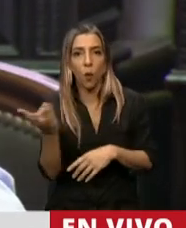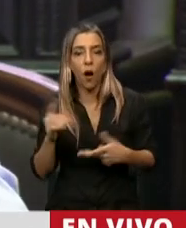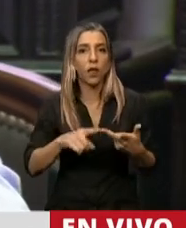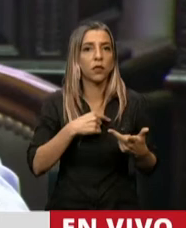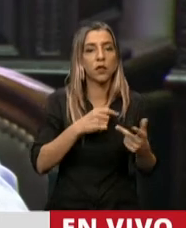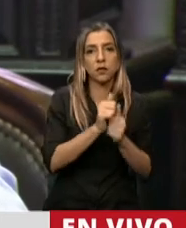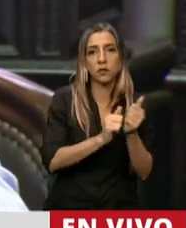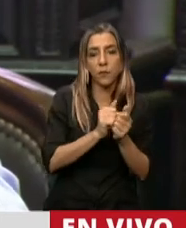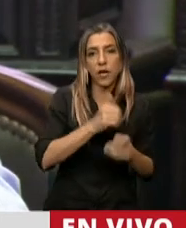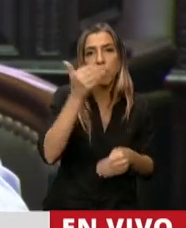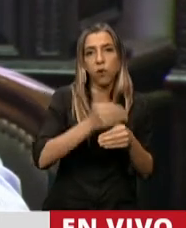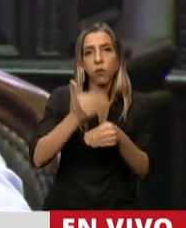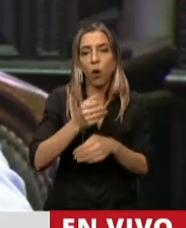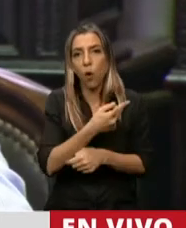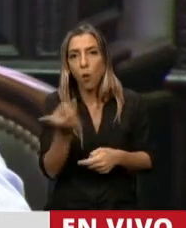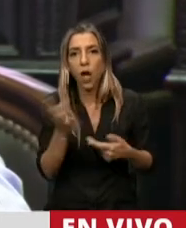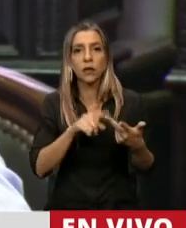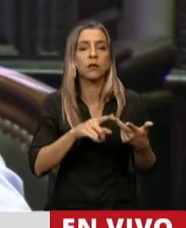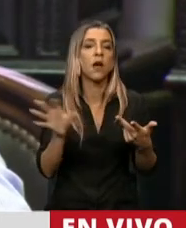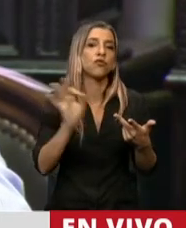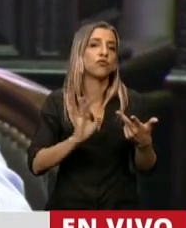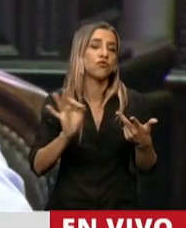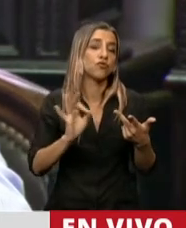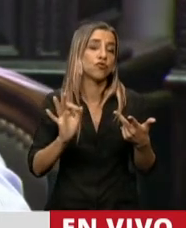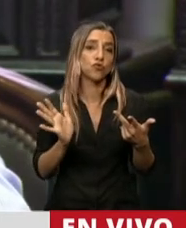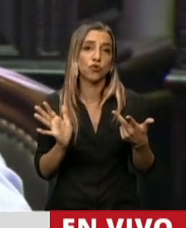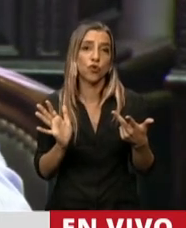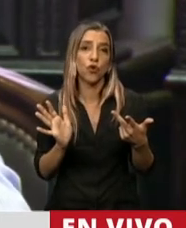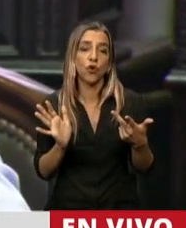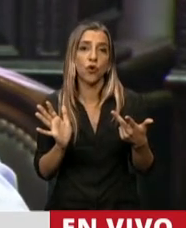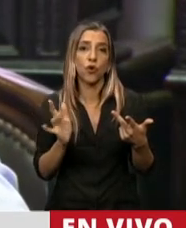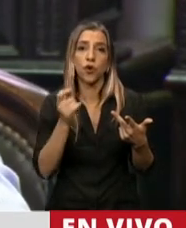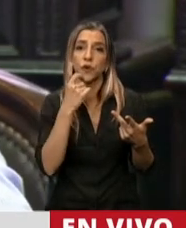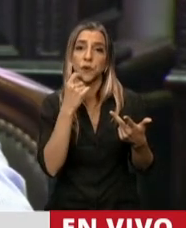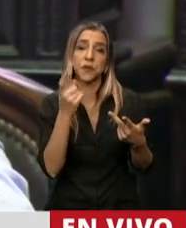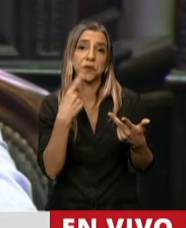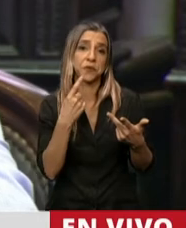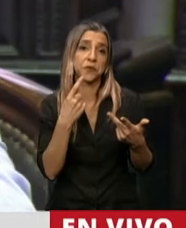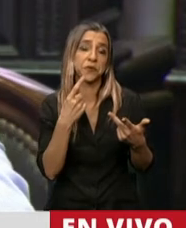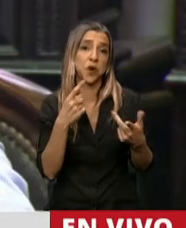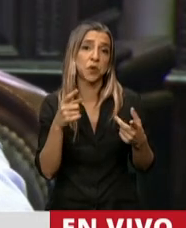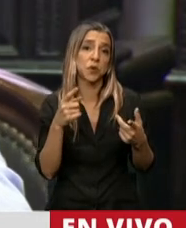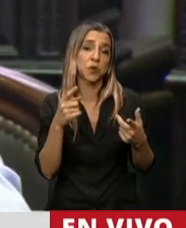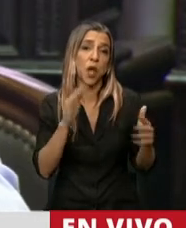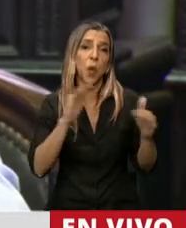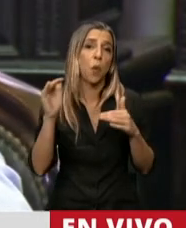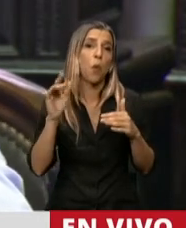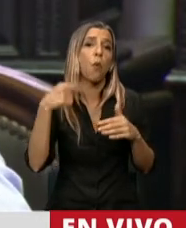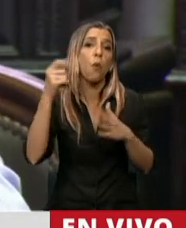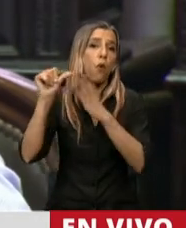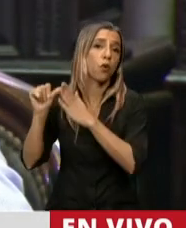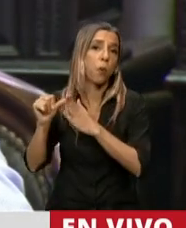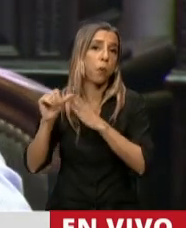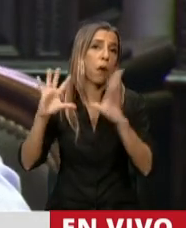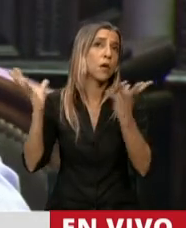pymes que cerraron, o si somos igual o peor que el resto del mundo